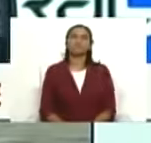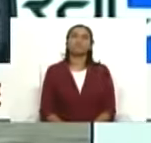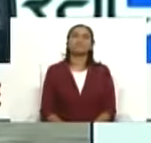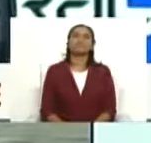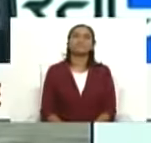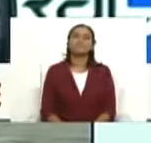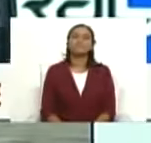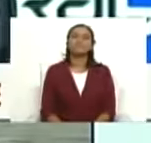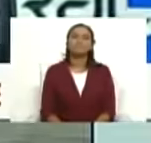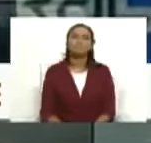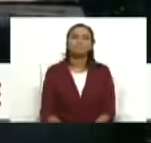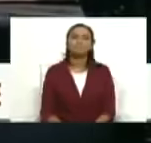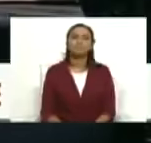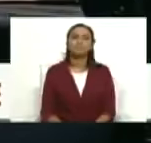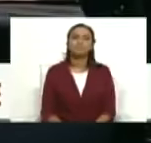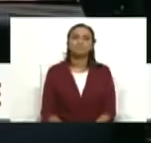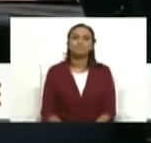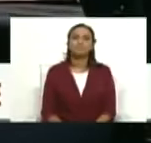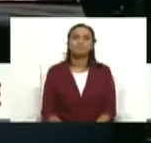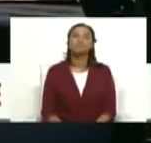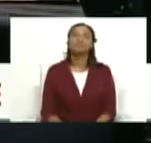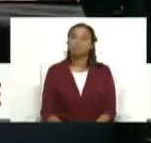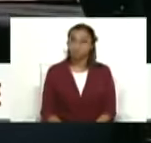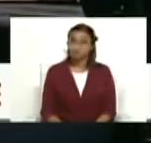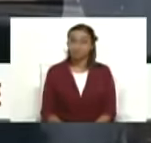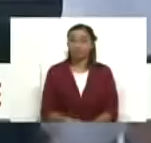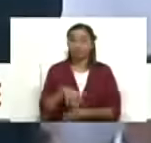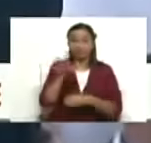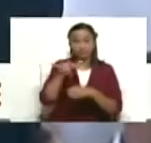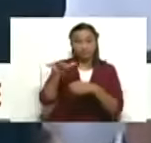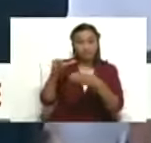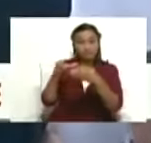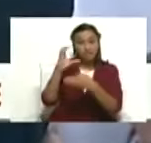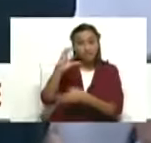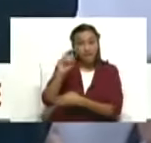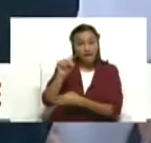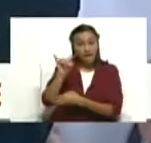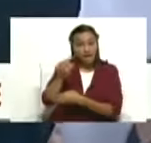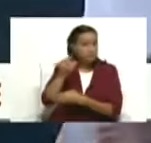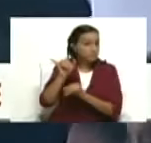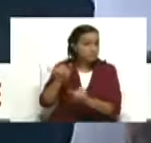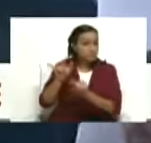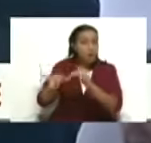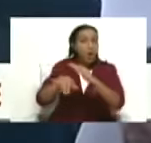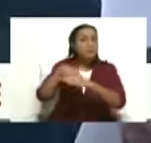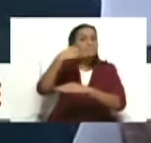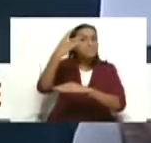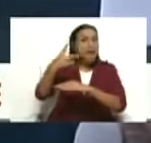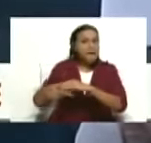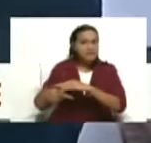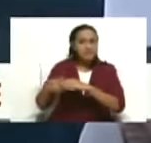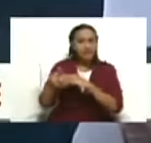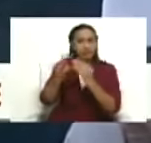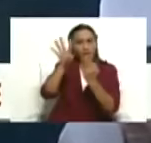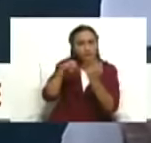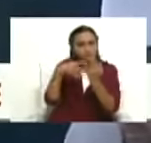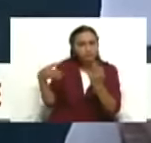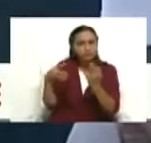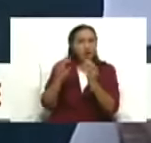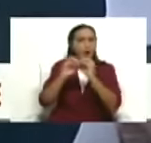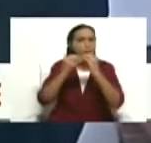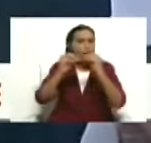Basado en sus criterios técnicos y basado en la planificación que hace el directorio a través de sus tres